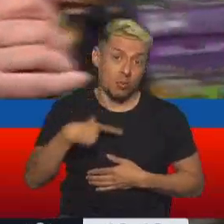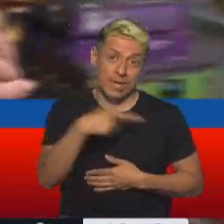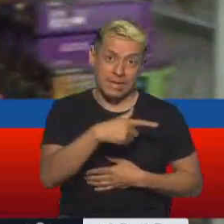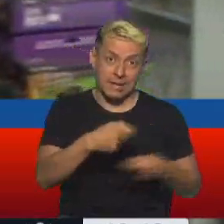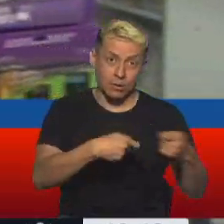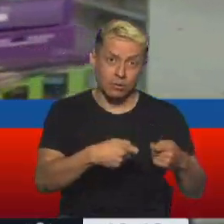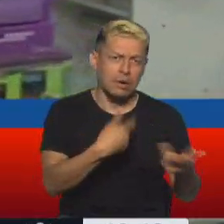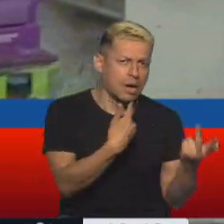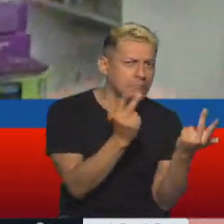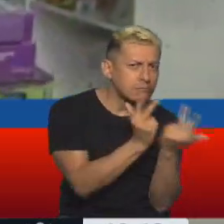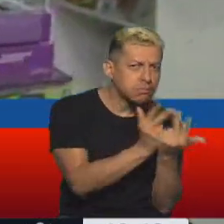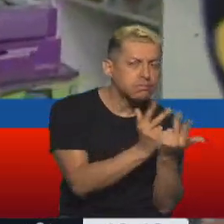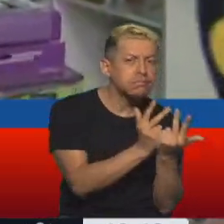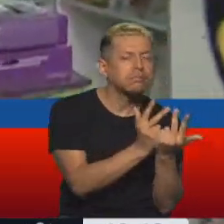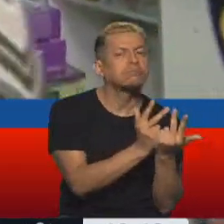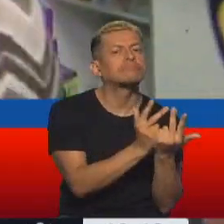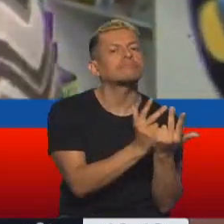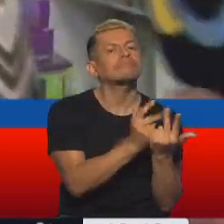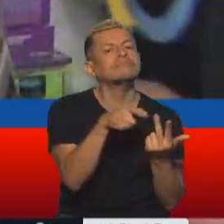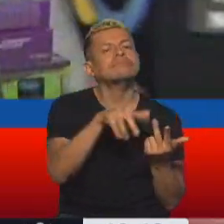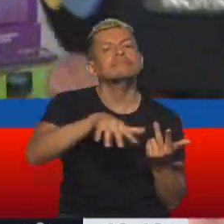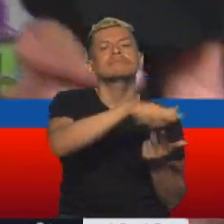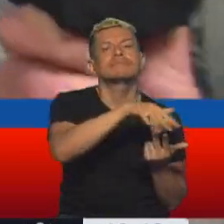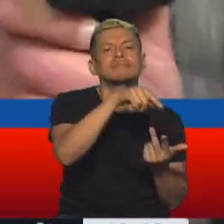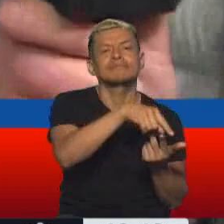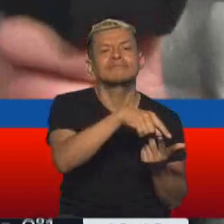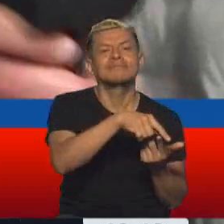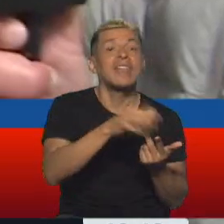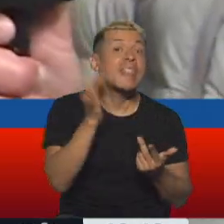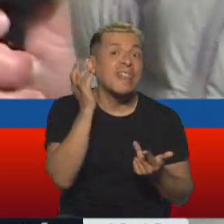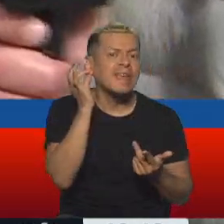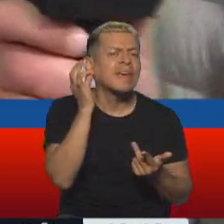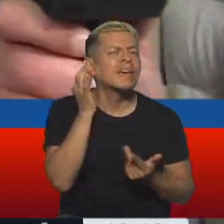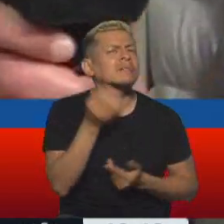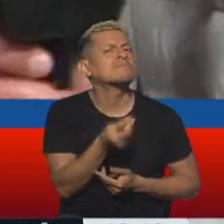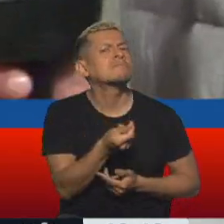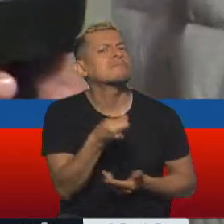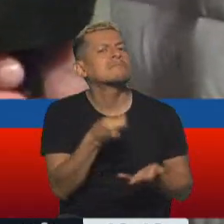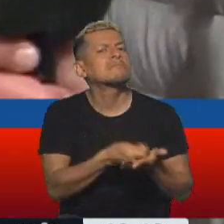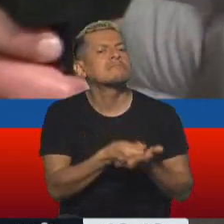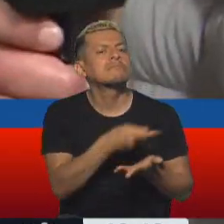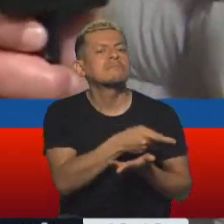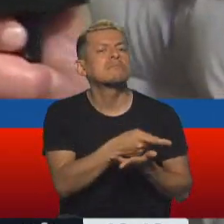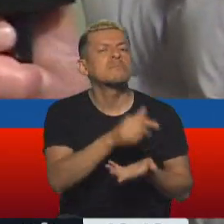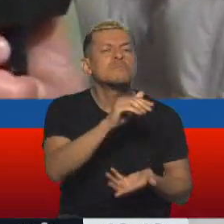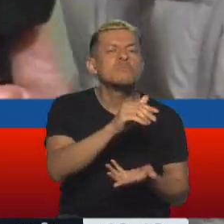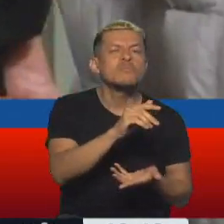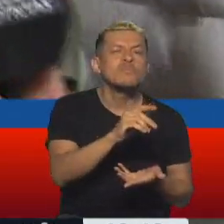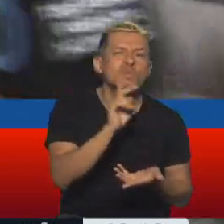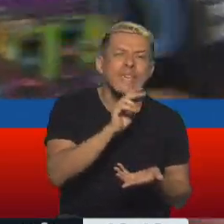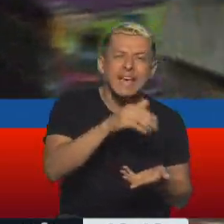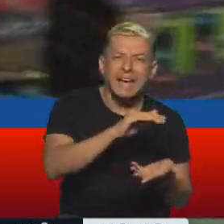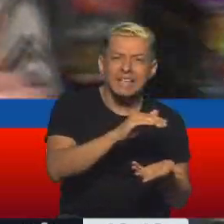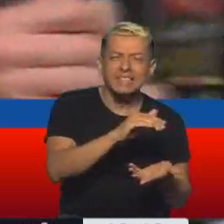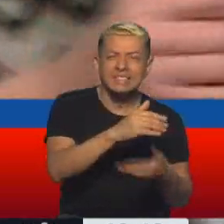repasar. ¿Cuánto sale? Estamos acá en el sector de nenas. ¿Cuánto salen las muñecas, un diario